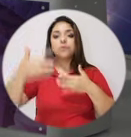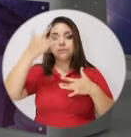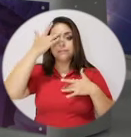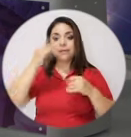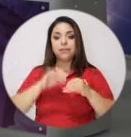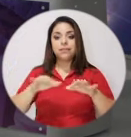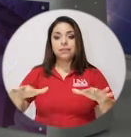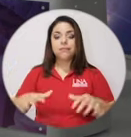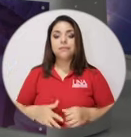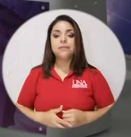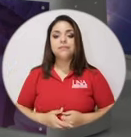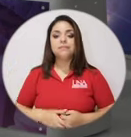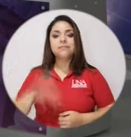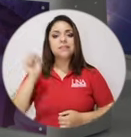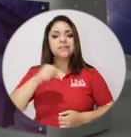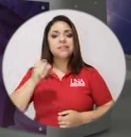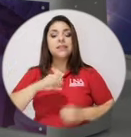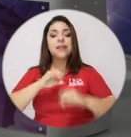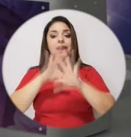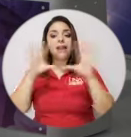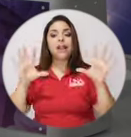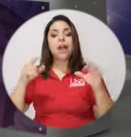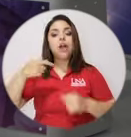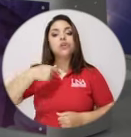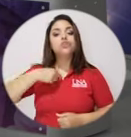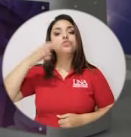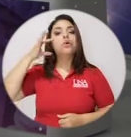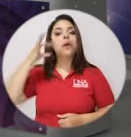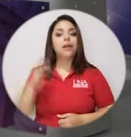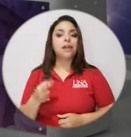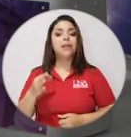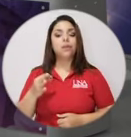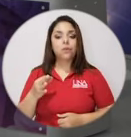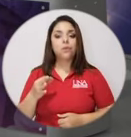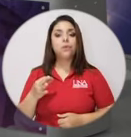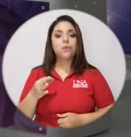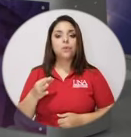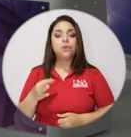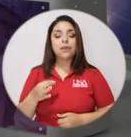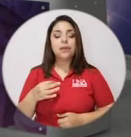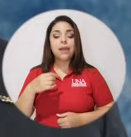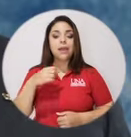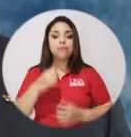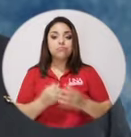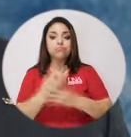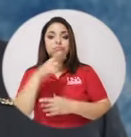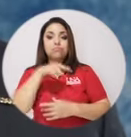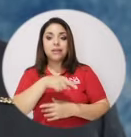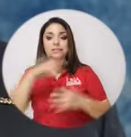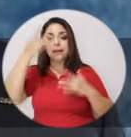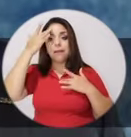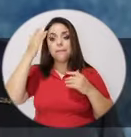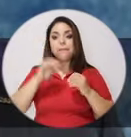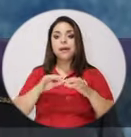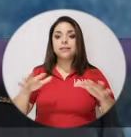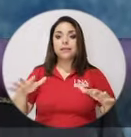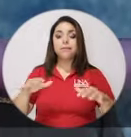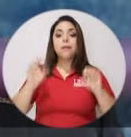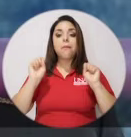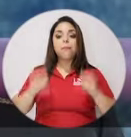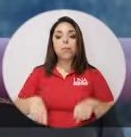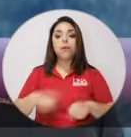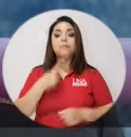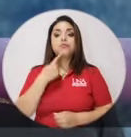pospandemia. Claro, yo creería que en los albores de esta pandemia, que uno